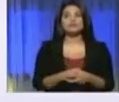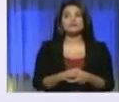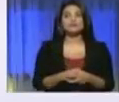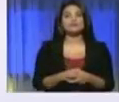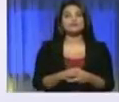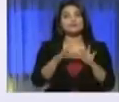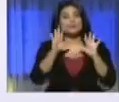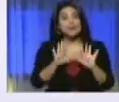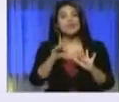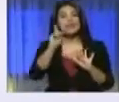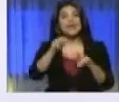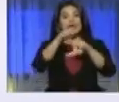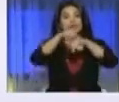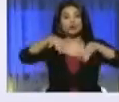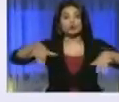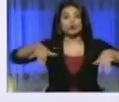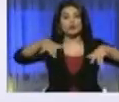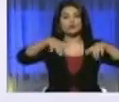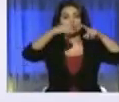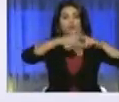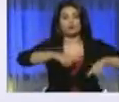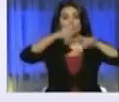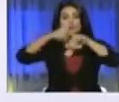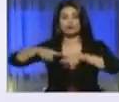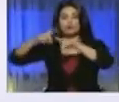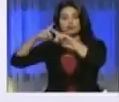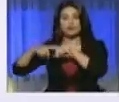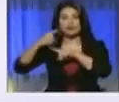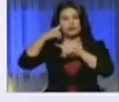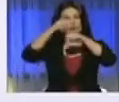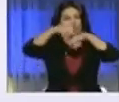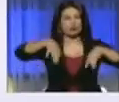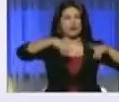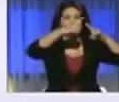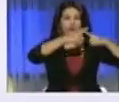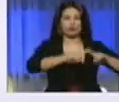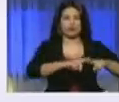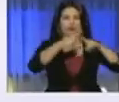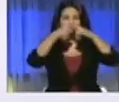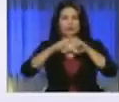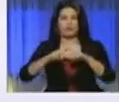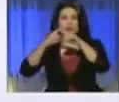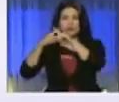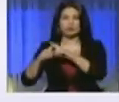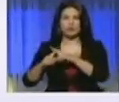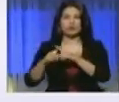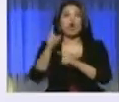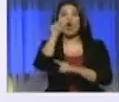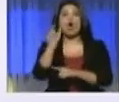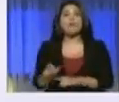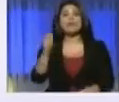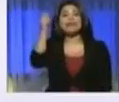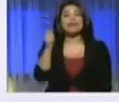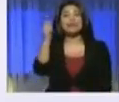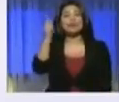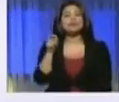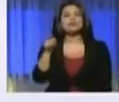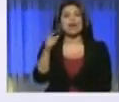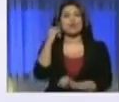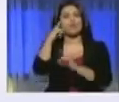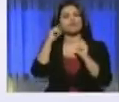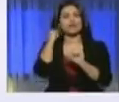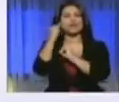En la estructura de costos. Aquí está el diputado internacionalista proletario